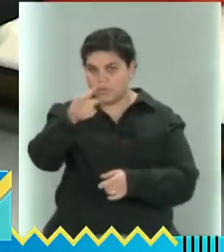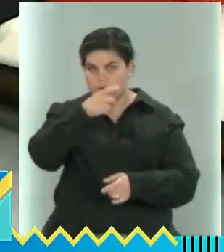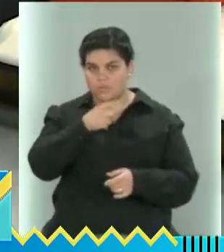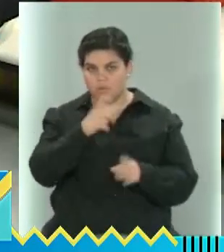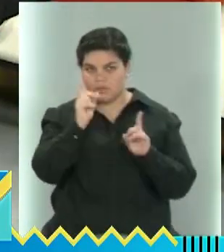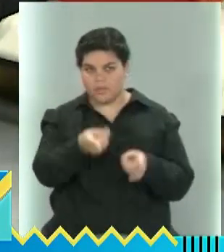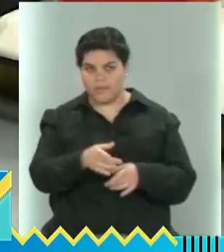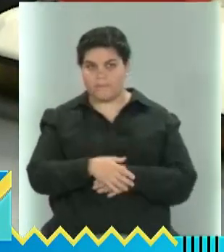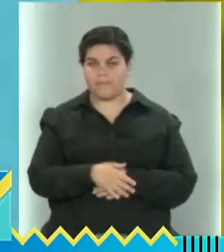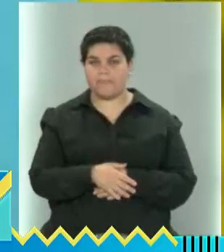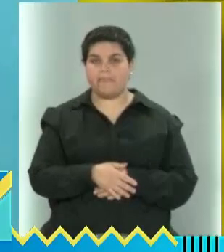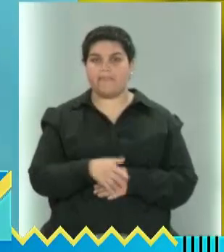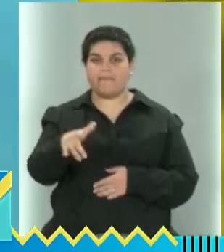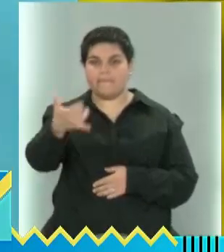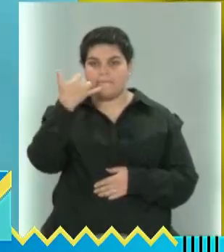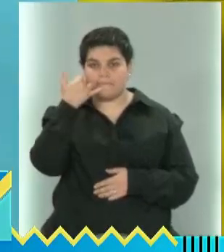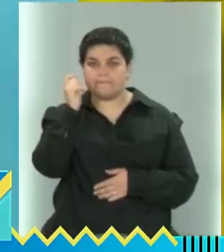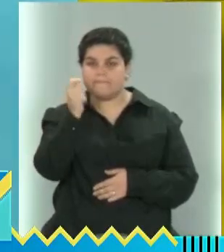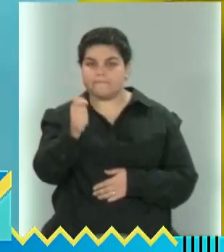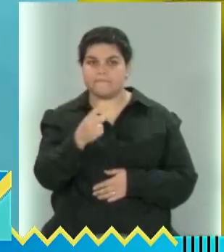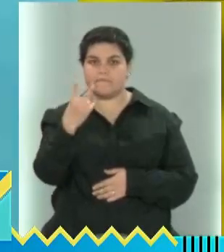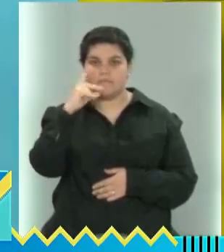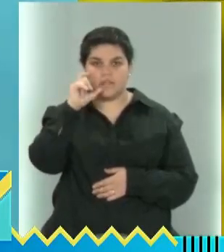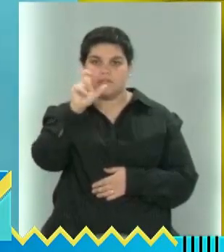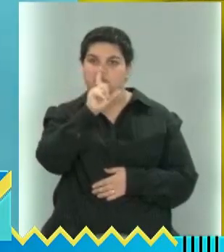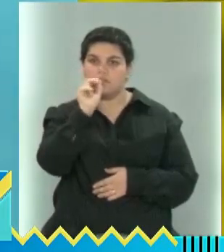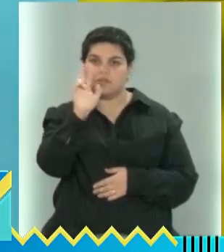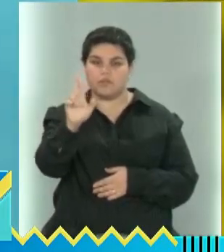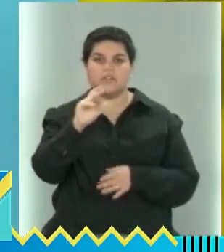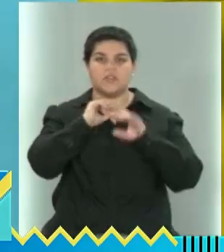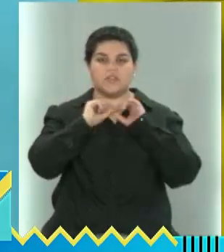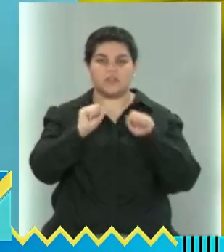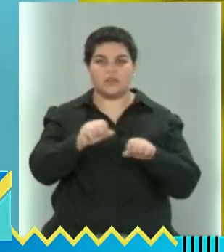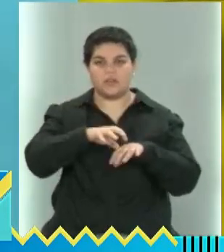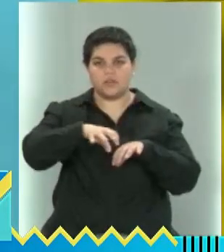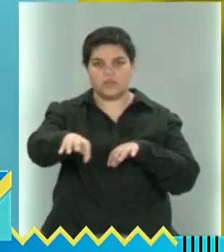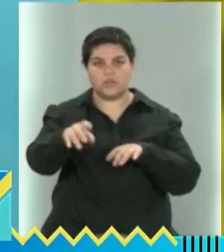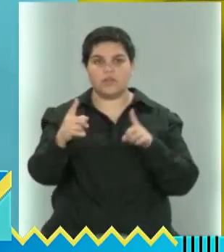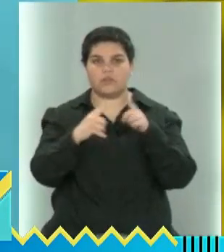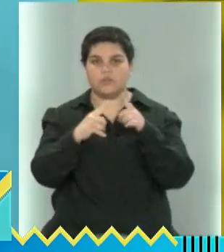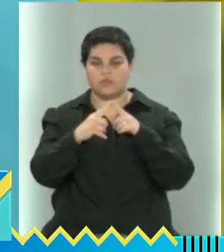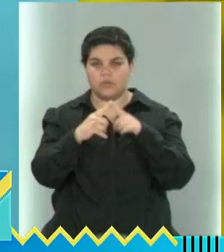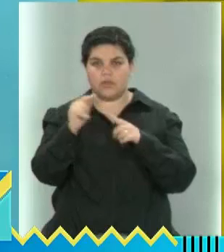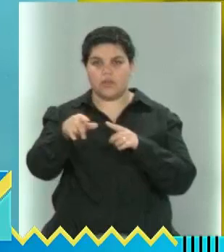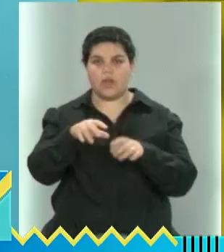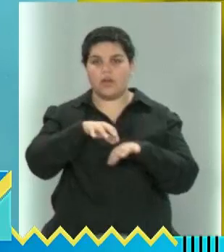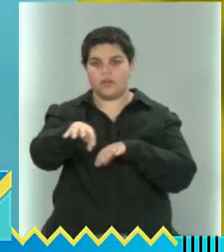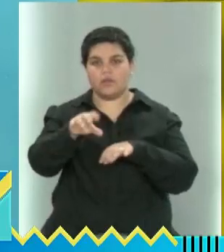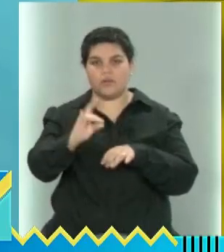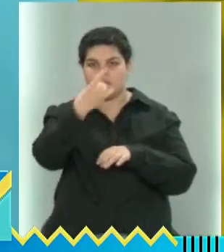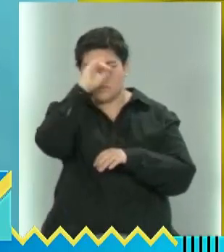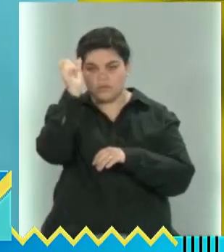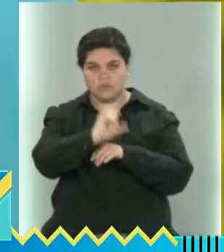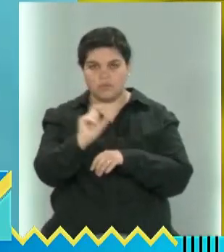Jorge. Está en comunicación con nosotros Víctor Ibáñez, secretario de Relaciones Institucionales, Asuntos Legales y Administración de la Universidad Nacional de